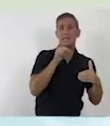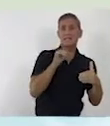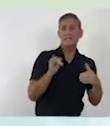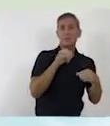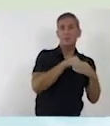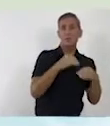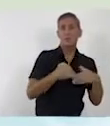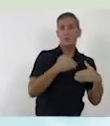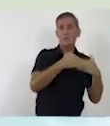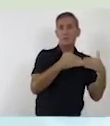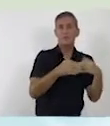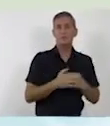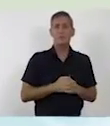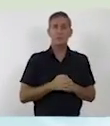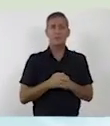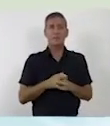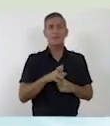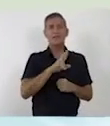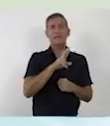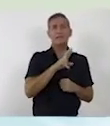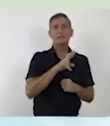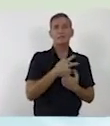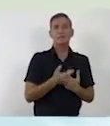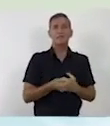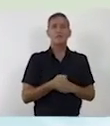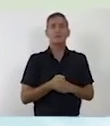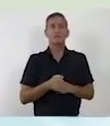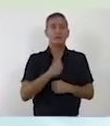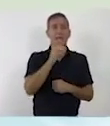reacciones exotérmicas, las reacciones endotérmicas.